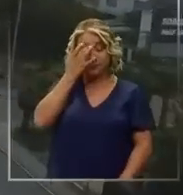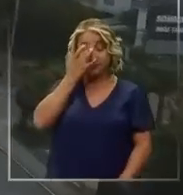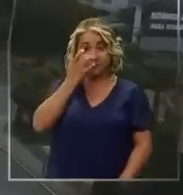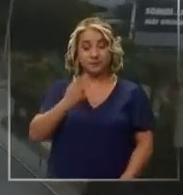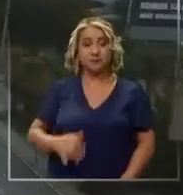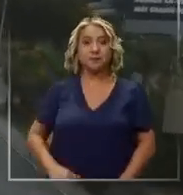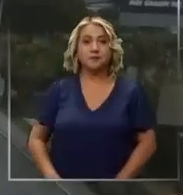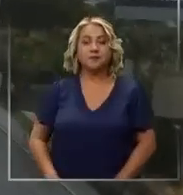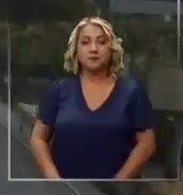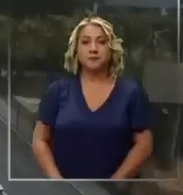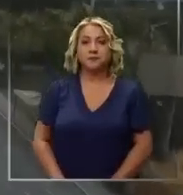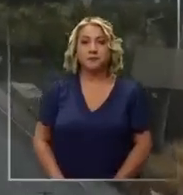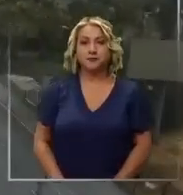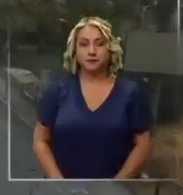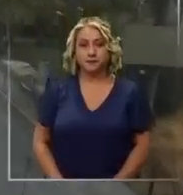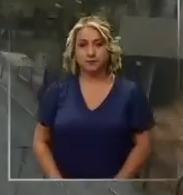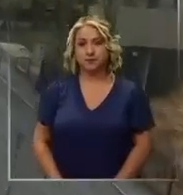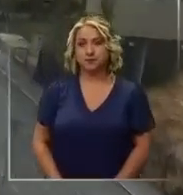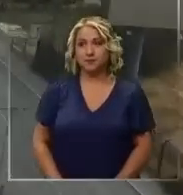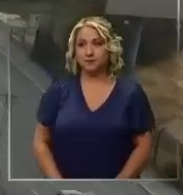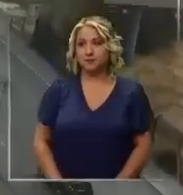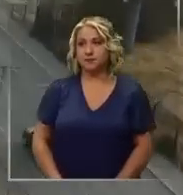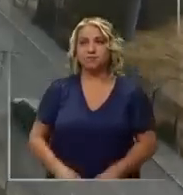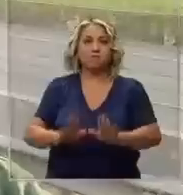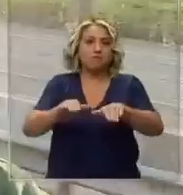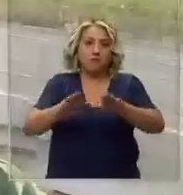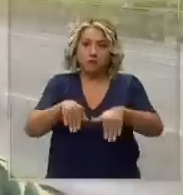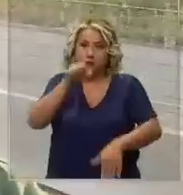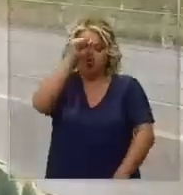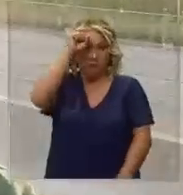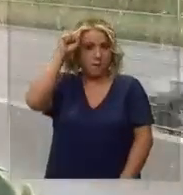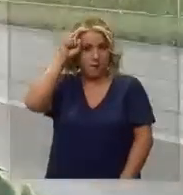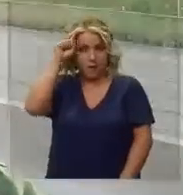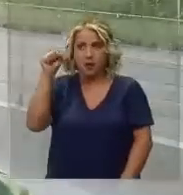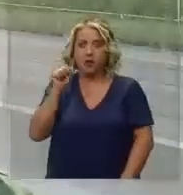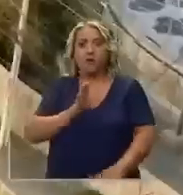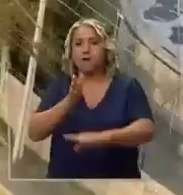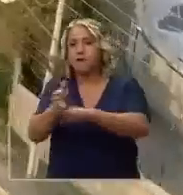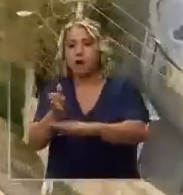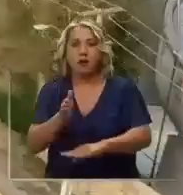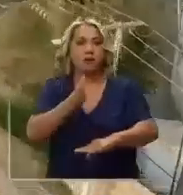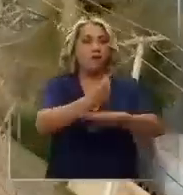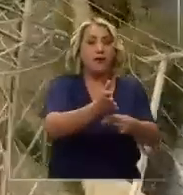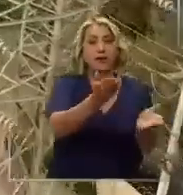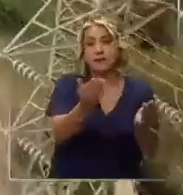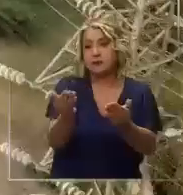estamos haciendo lo que han hecho siempre los bomberos, de servir donde sea necesario.